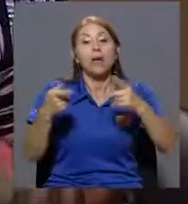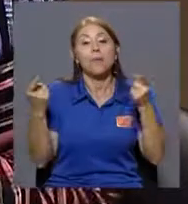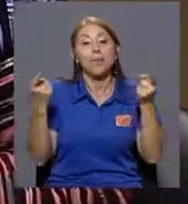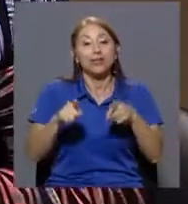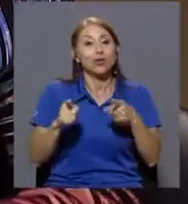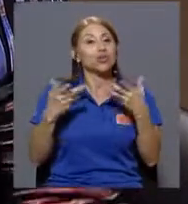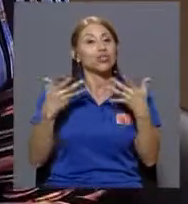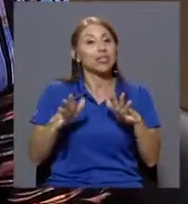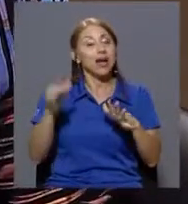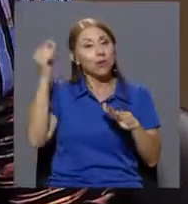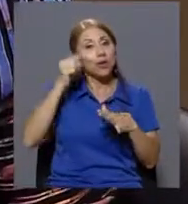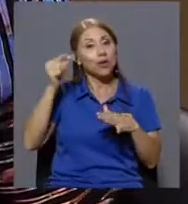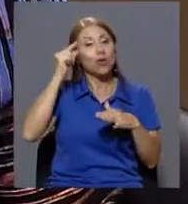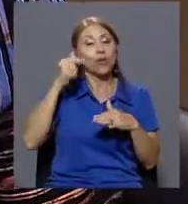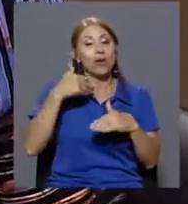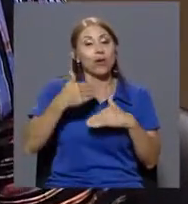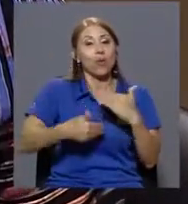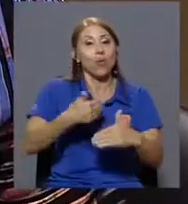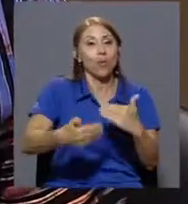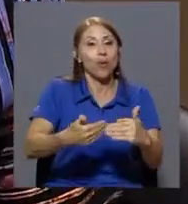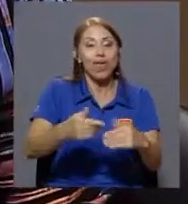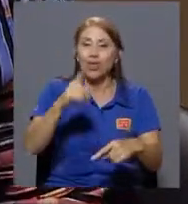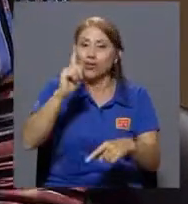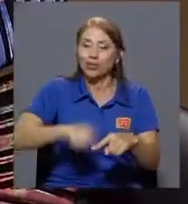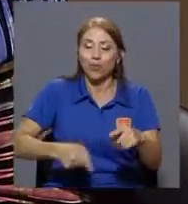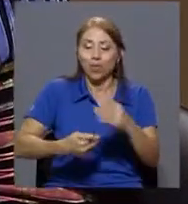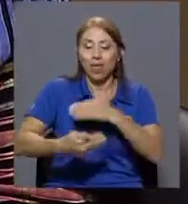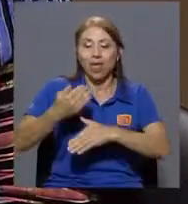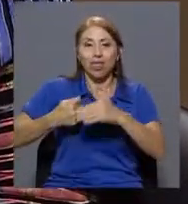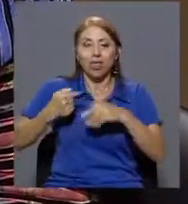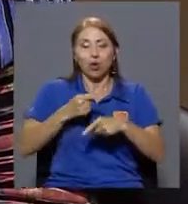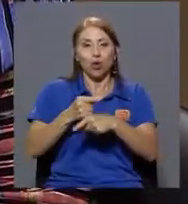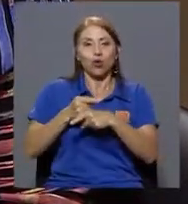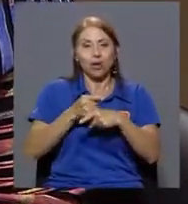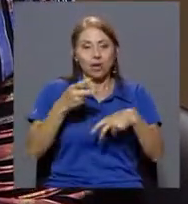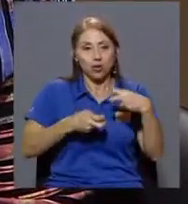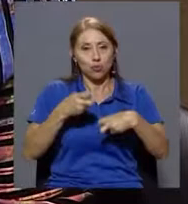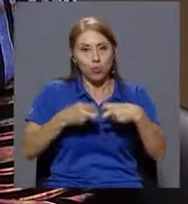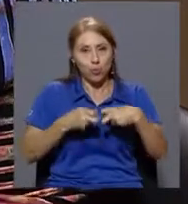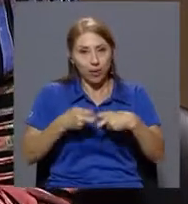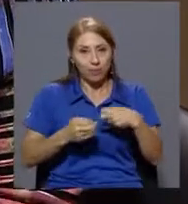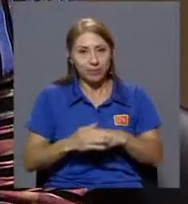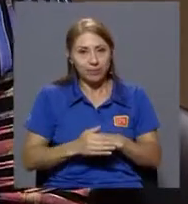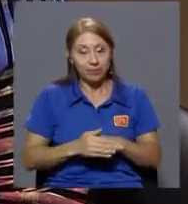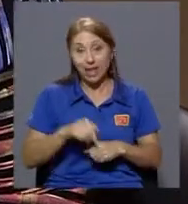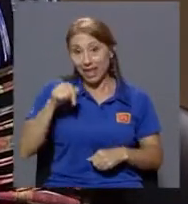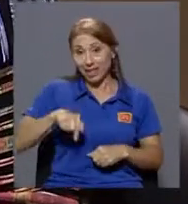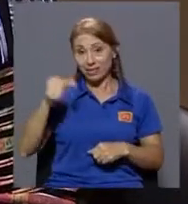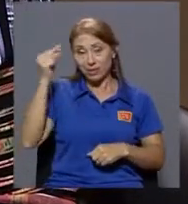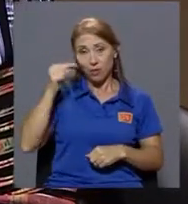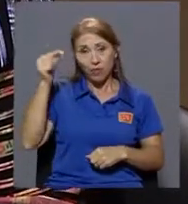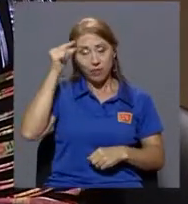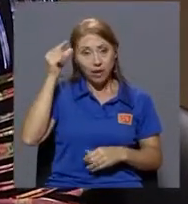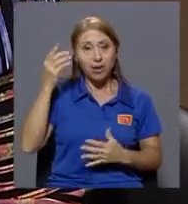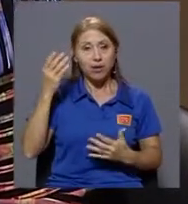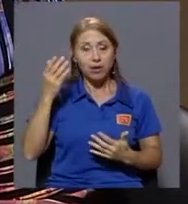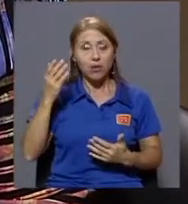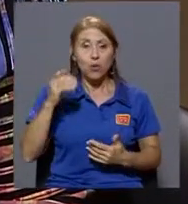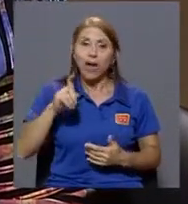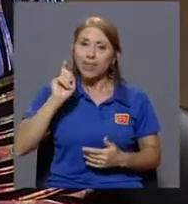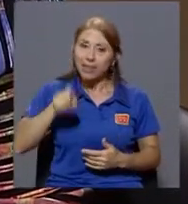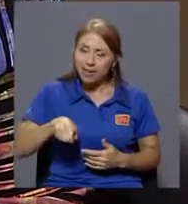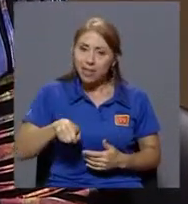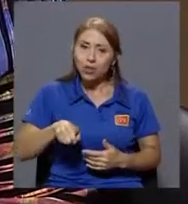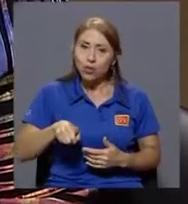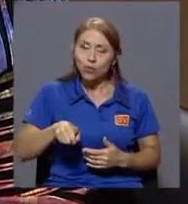devolverse a la base y corregir los problemas. Así que este gobierno ha tenido que